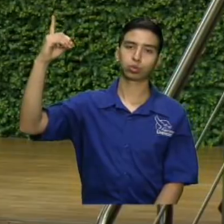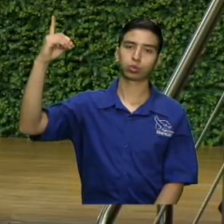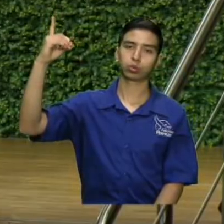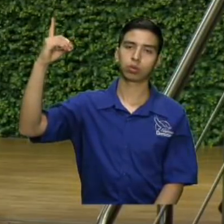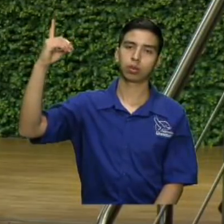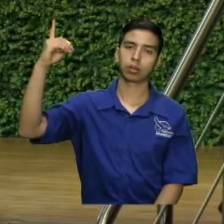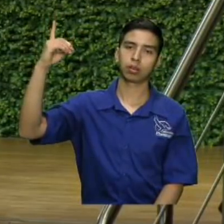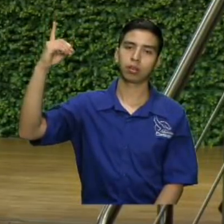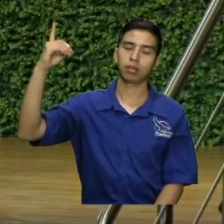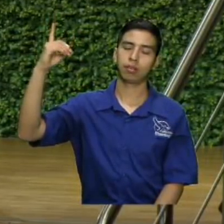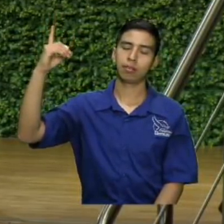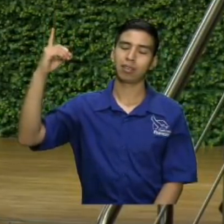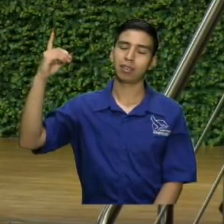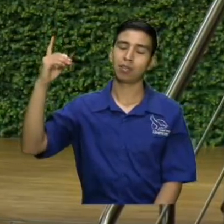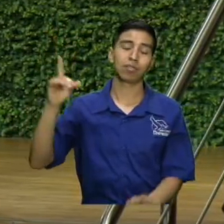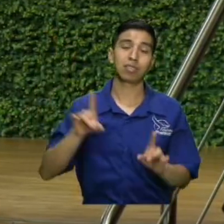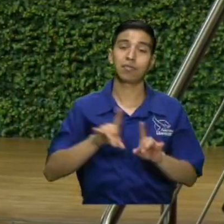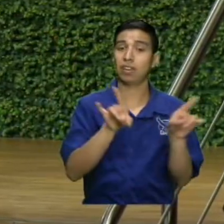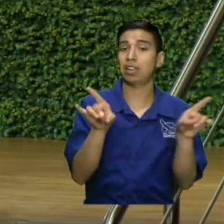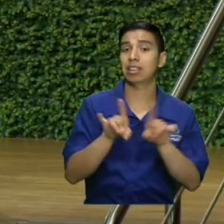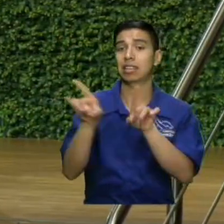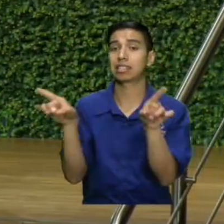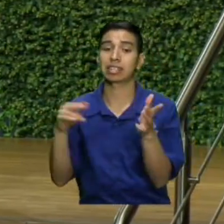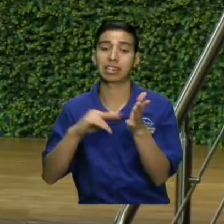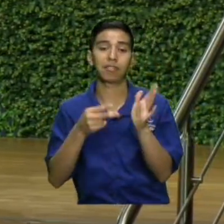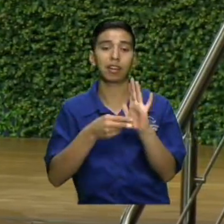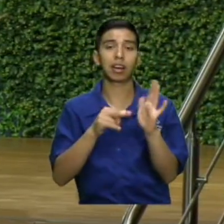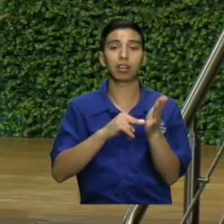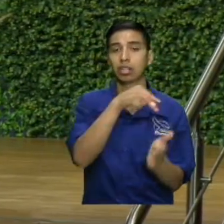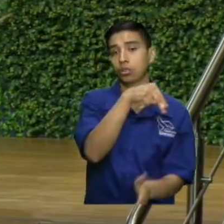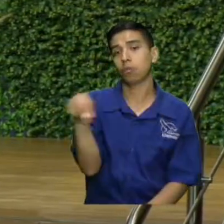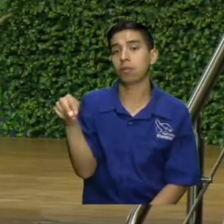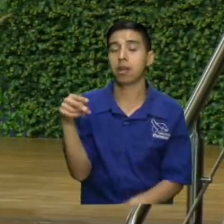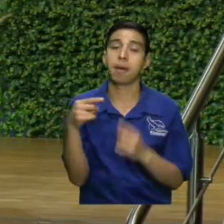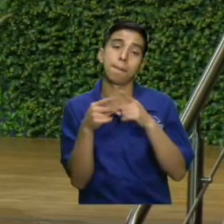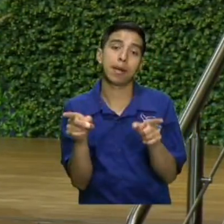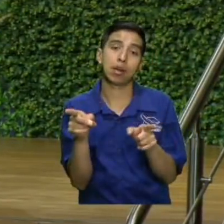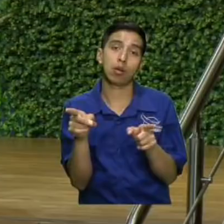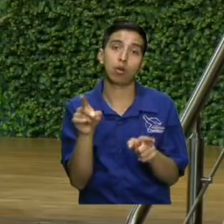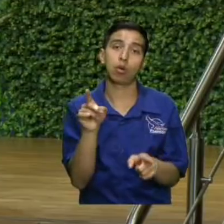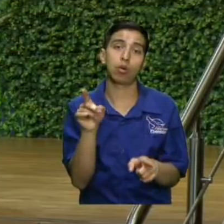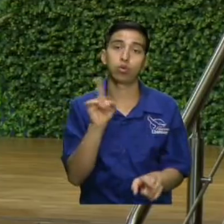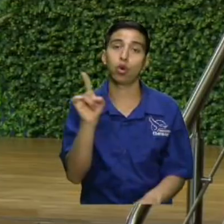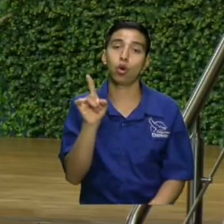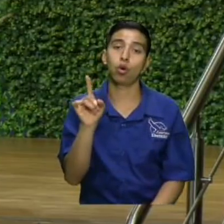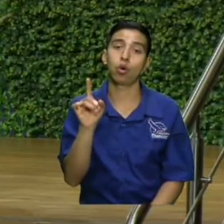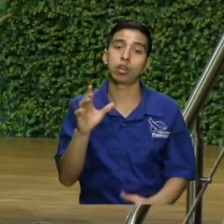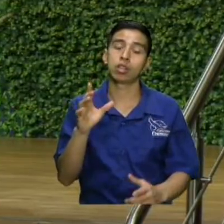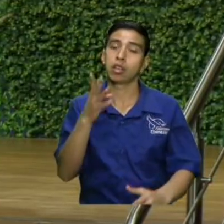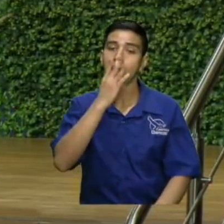y le puede decir un montón de nombres, pero no es su hermano, porque no le dice papá.